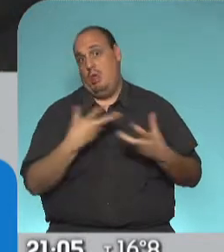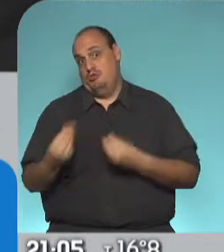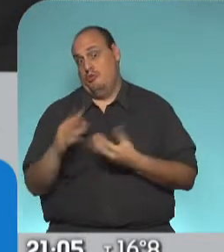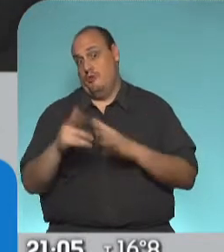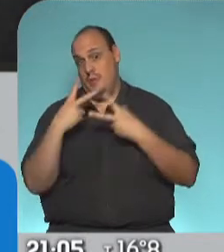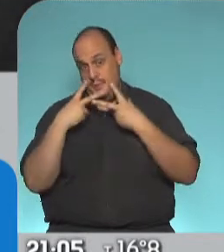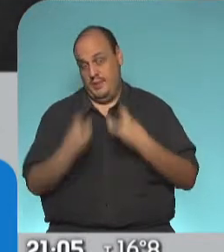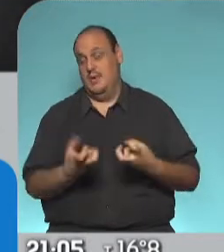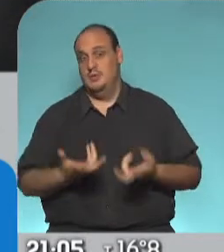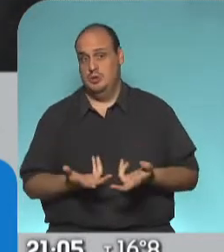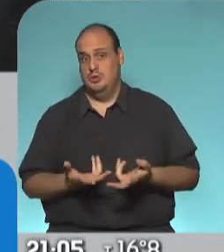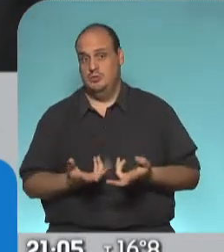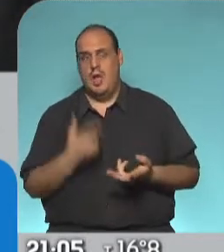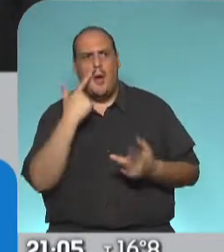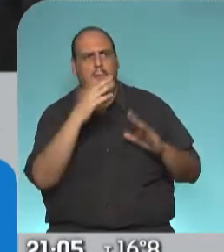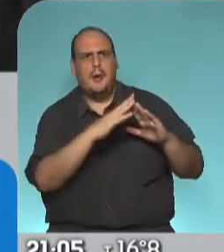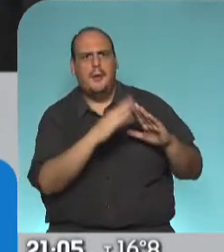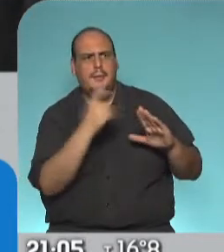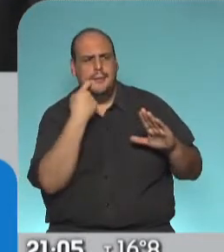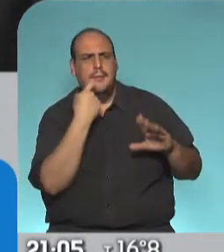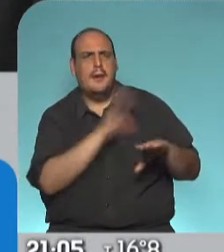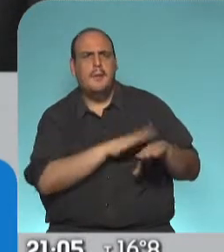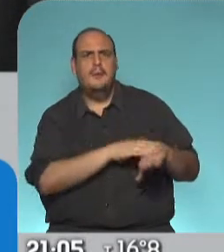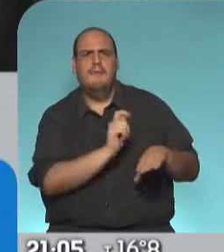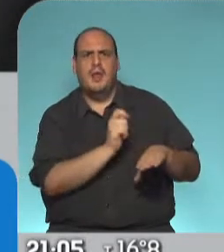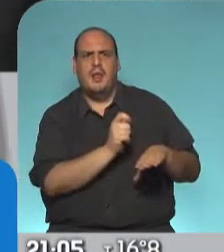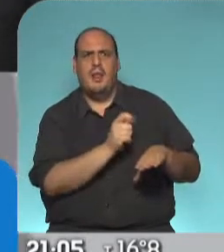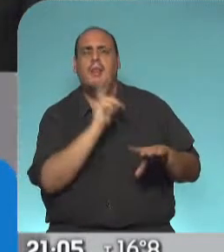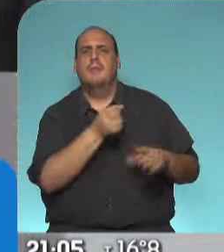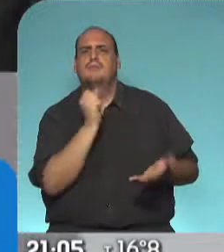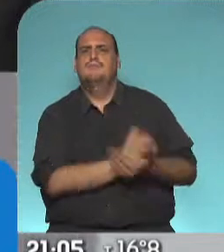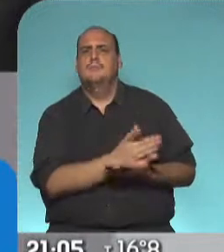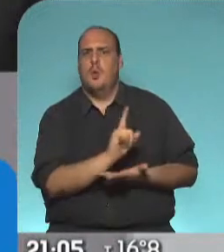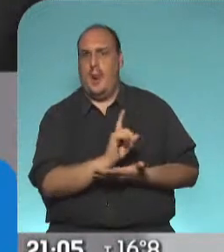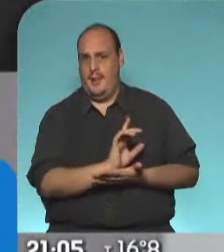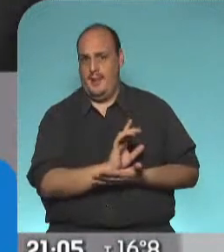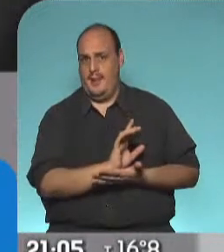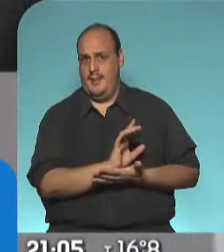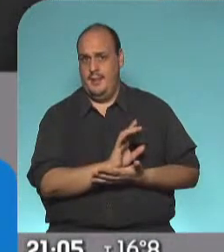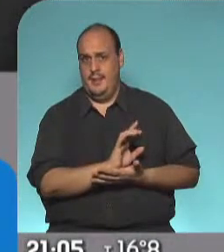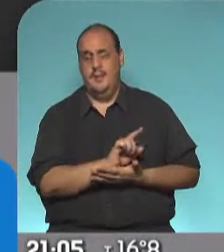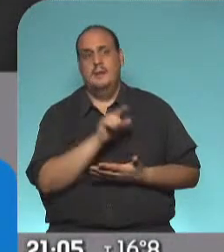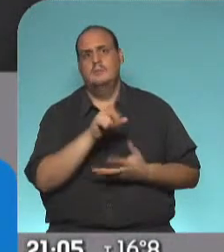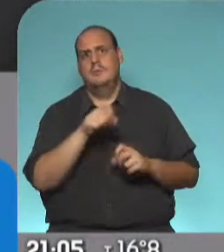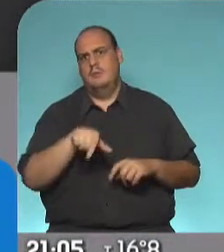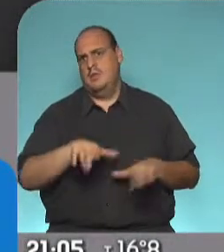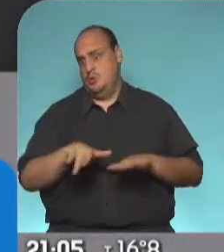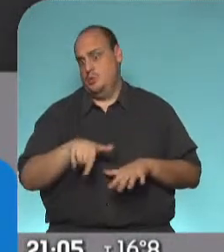tratar de dilucidar los responsables del ilícito y en su caso la pena que le corresponda. A raíz de los hechos sucedidos el día de